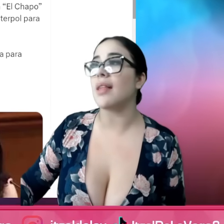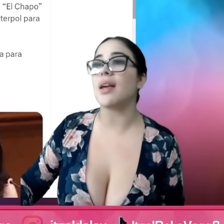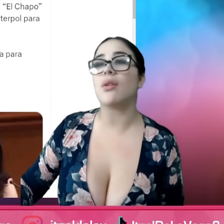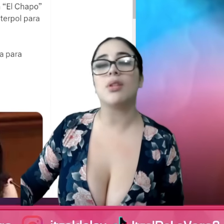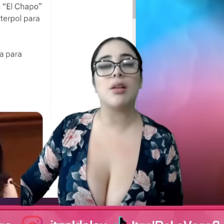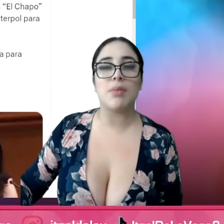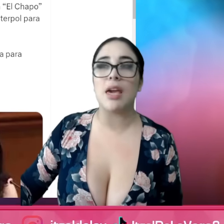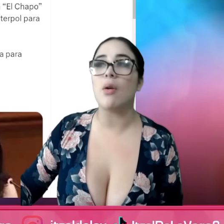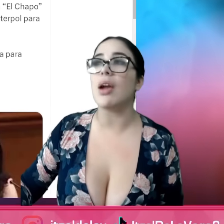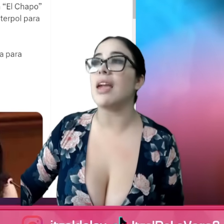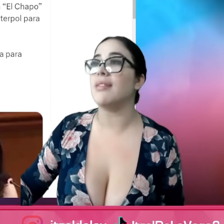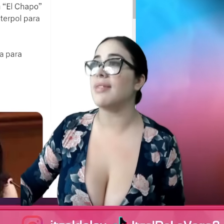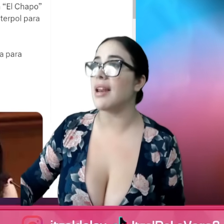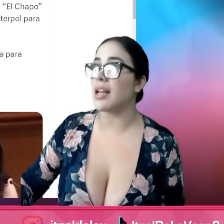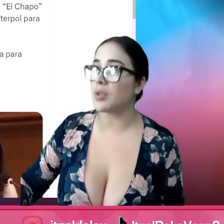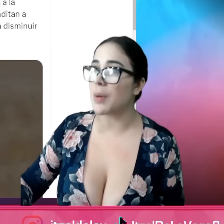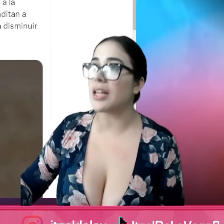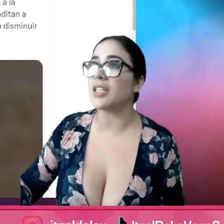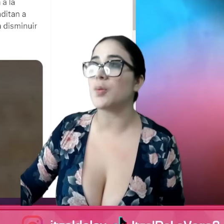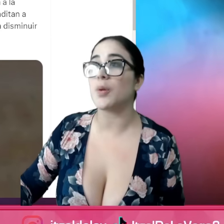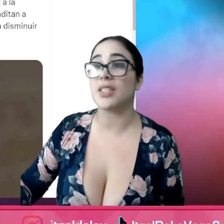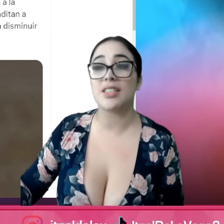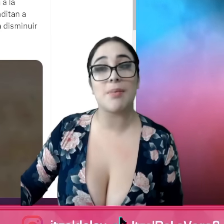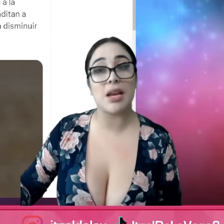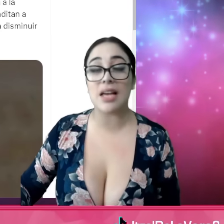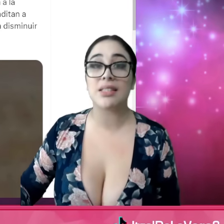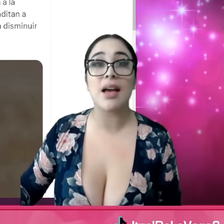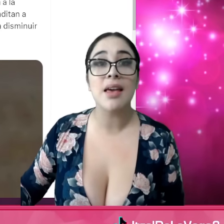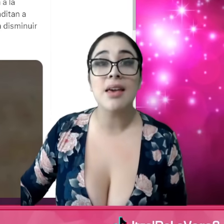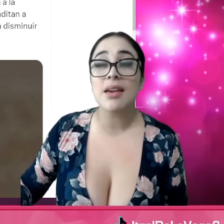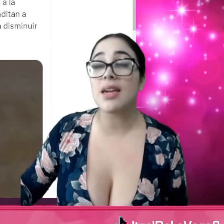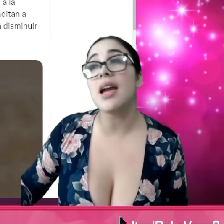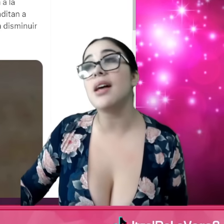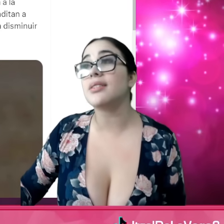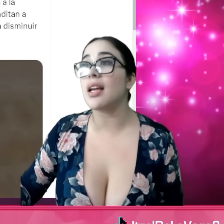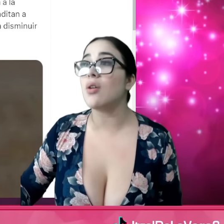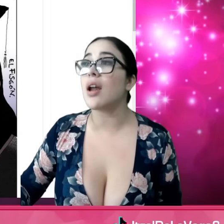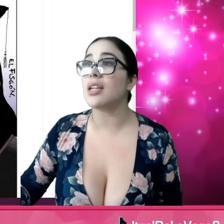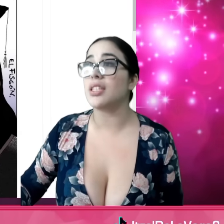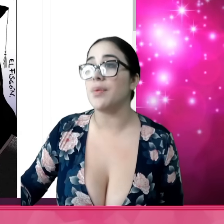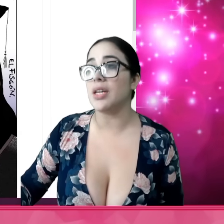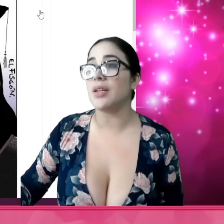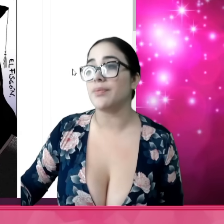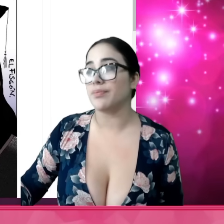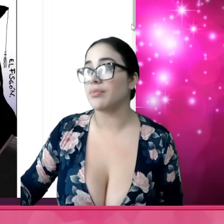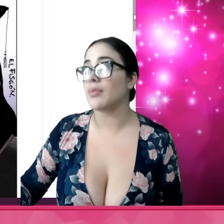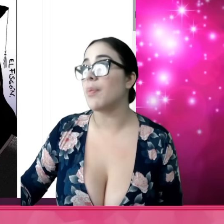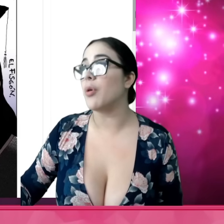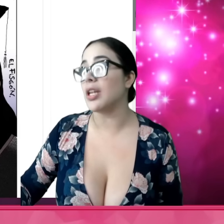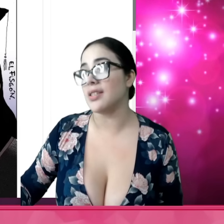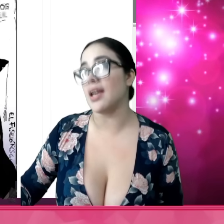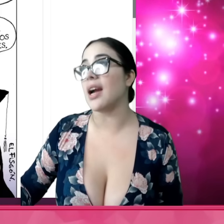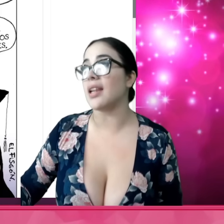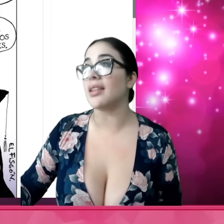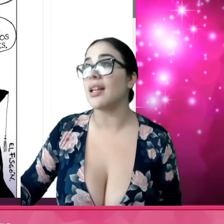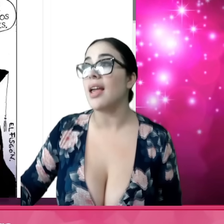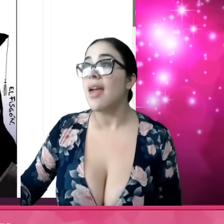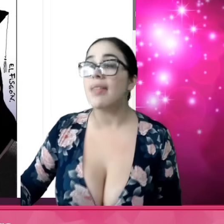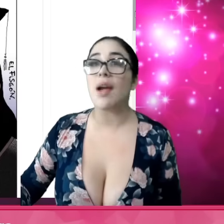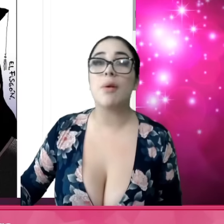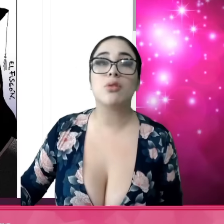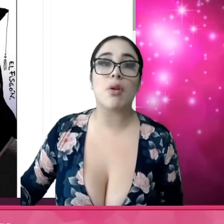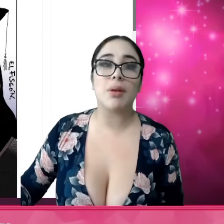porque anda con el miedo entre las patas después de esta amenaza que ya salió a recibir por este